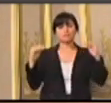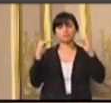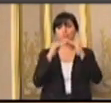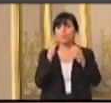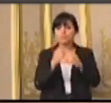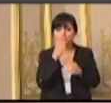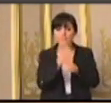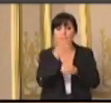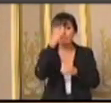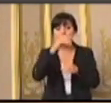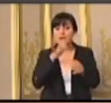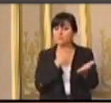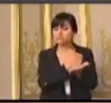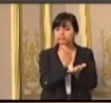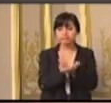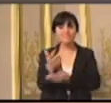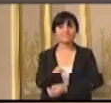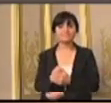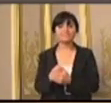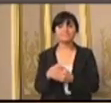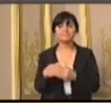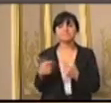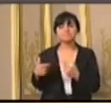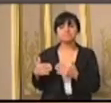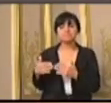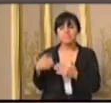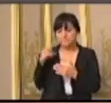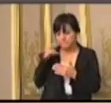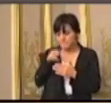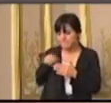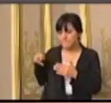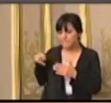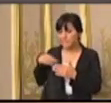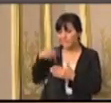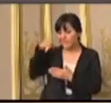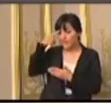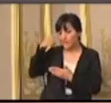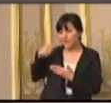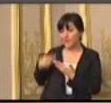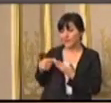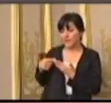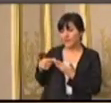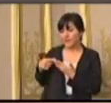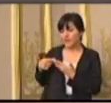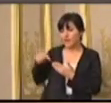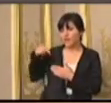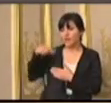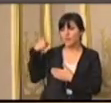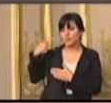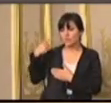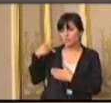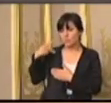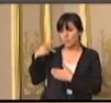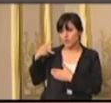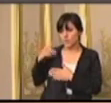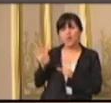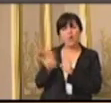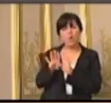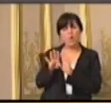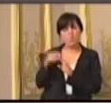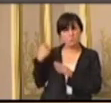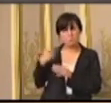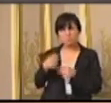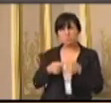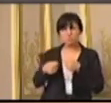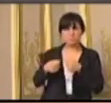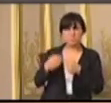esta vacuna sin ninguna limitación creemos creemos que en puebla se ha realizado un manejo de pandemia